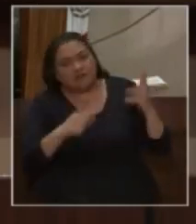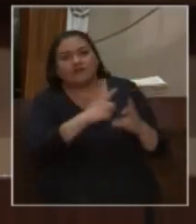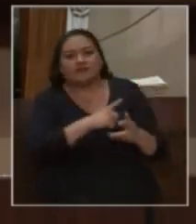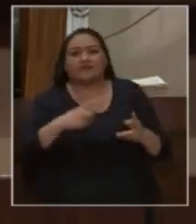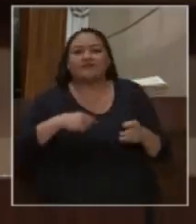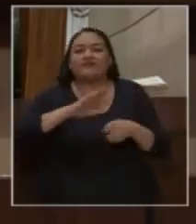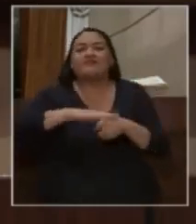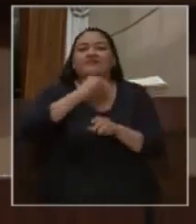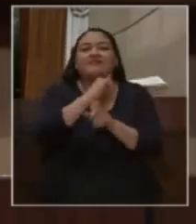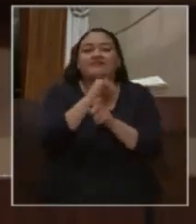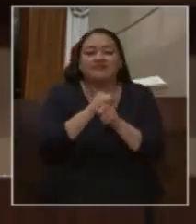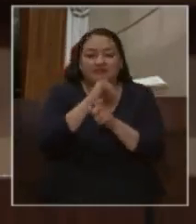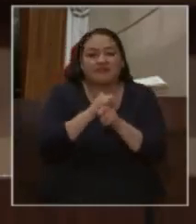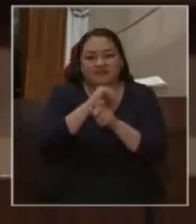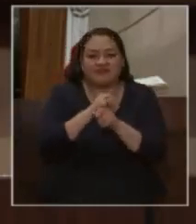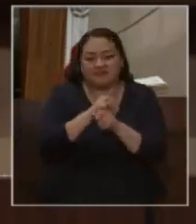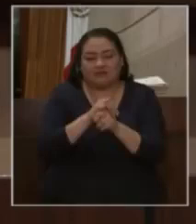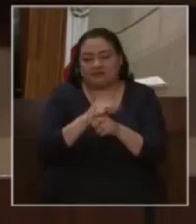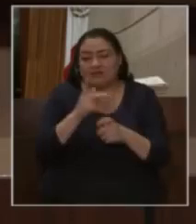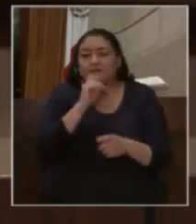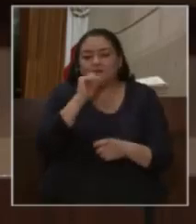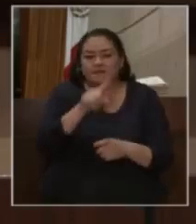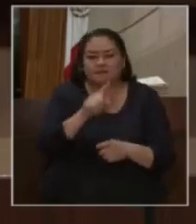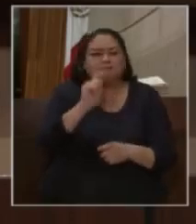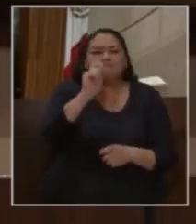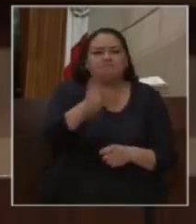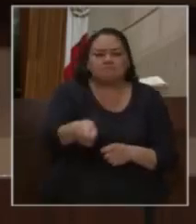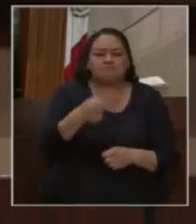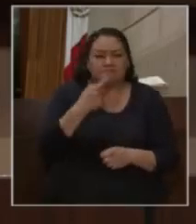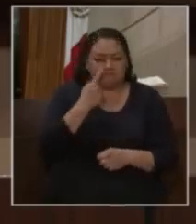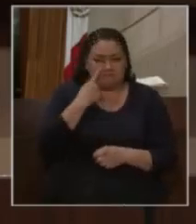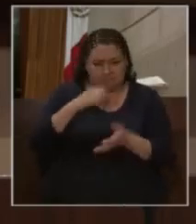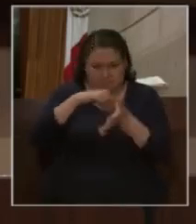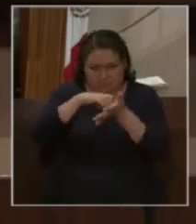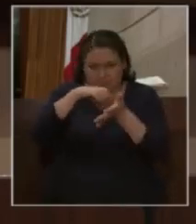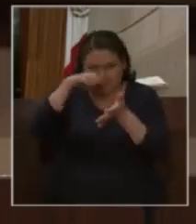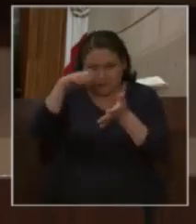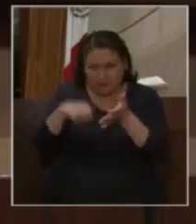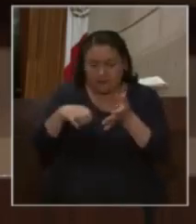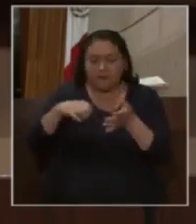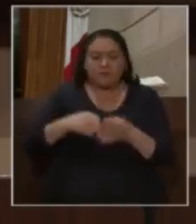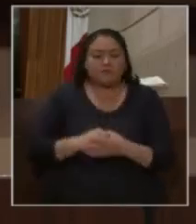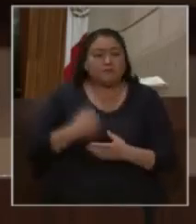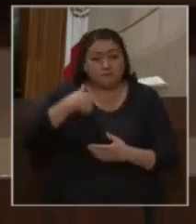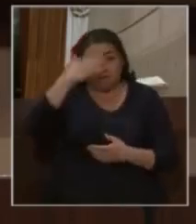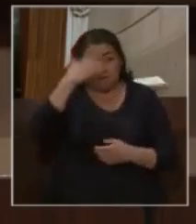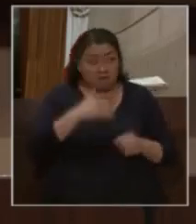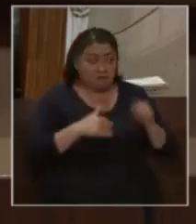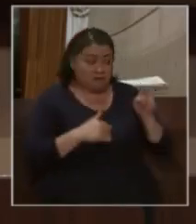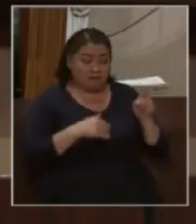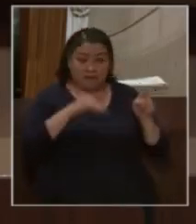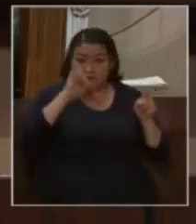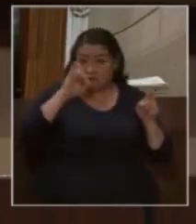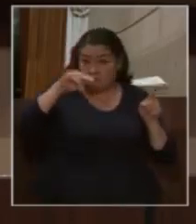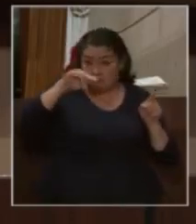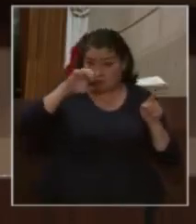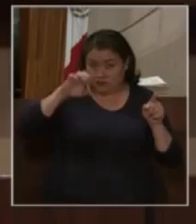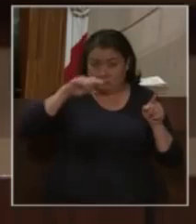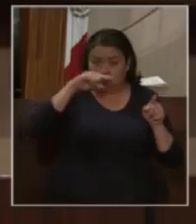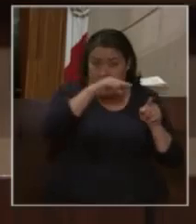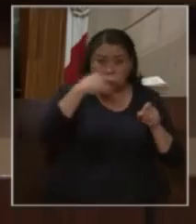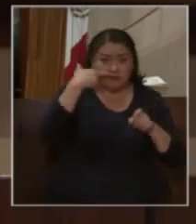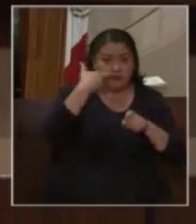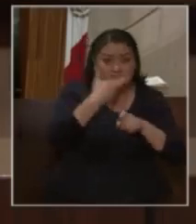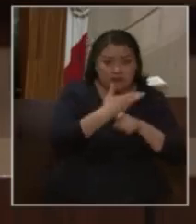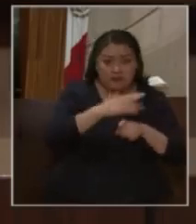la investigación que estaba en curso. Es decir, tampoco la autoridad responsable